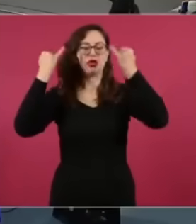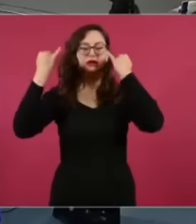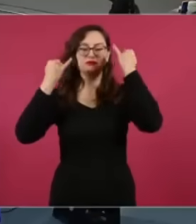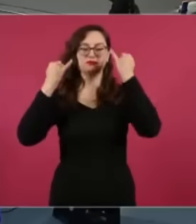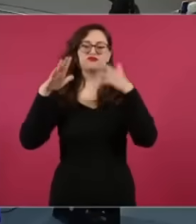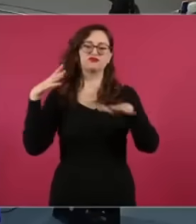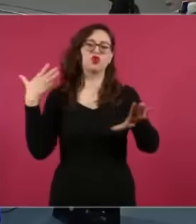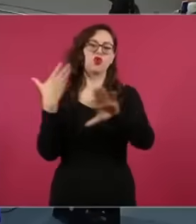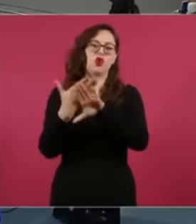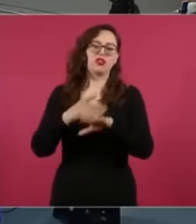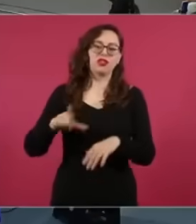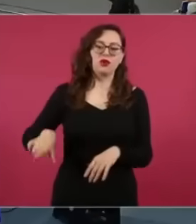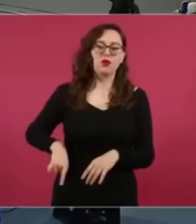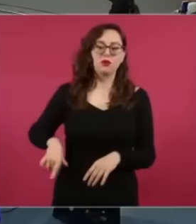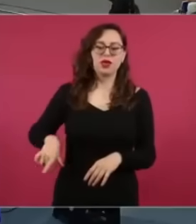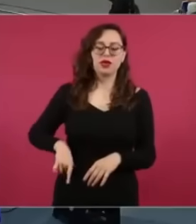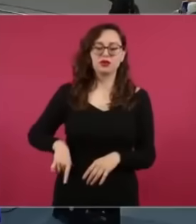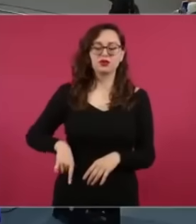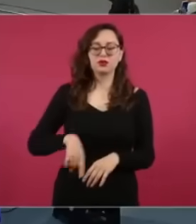esto